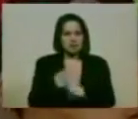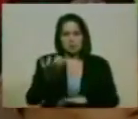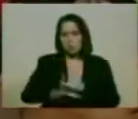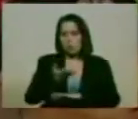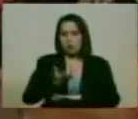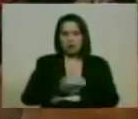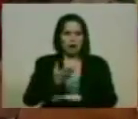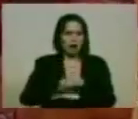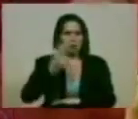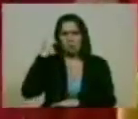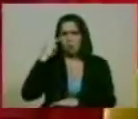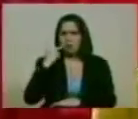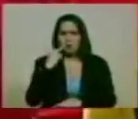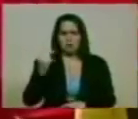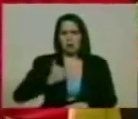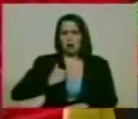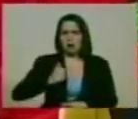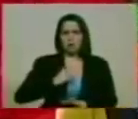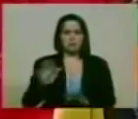Bolívar,